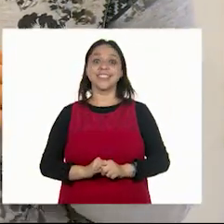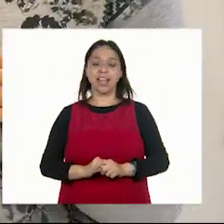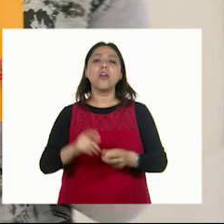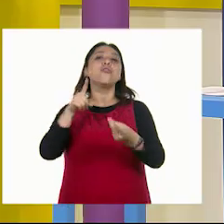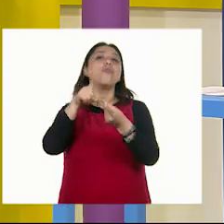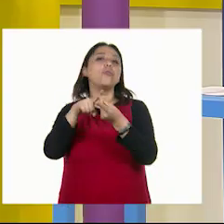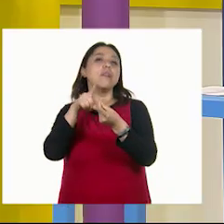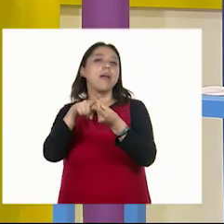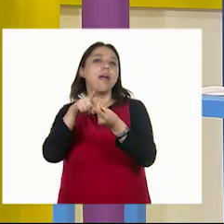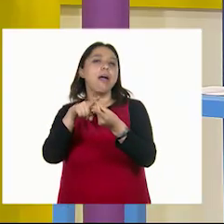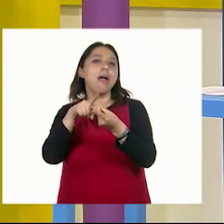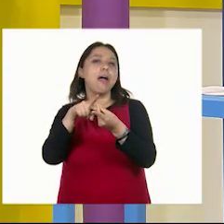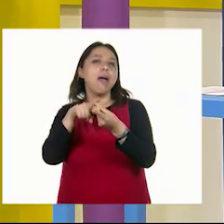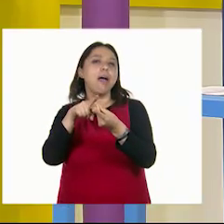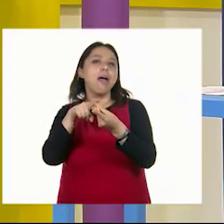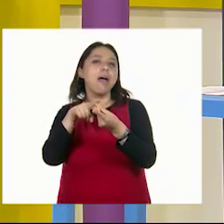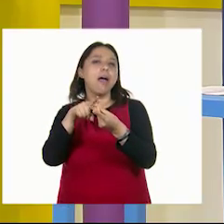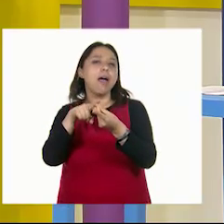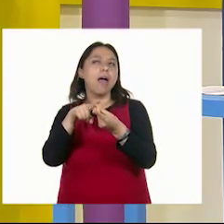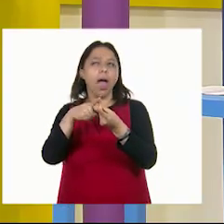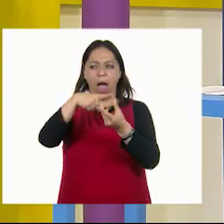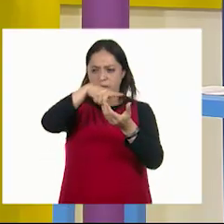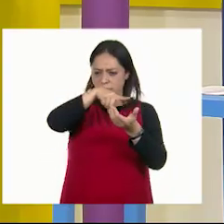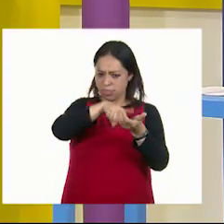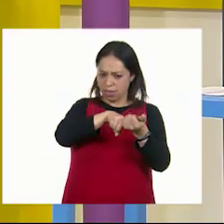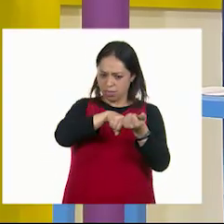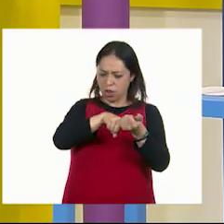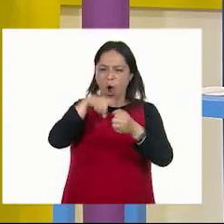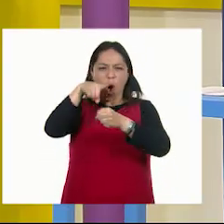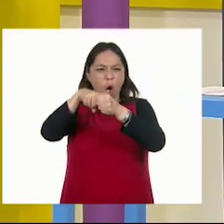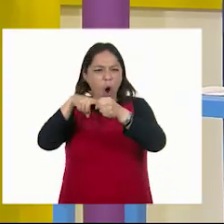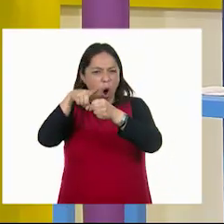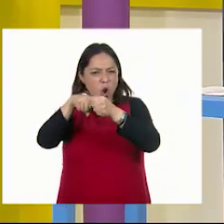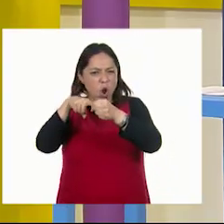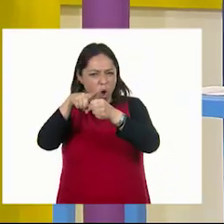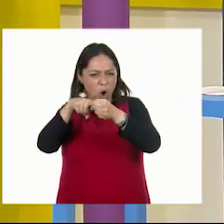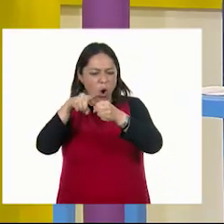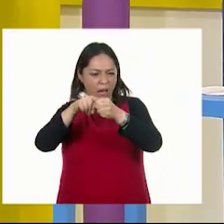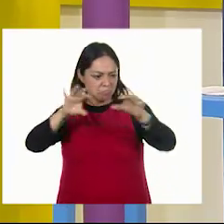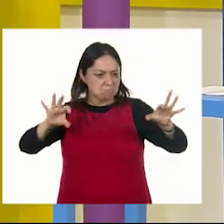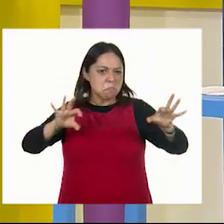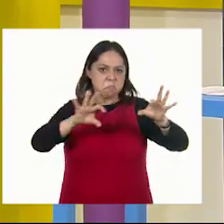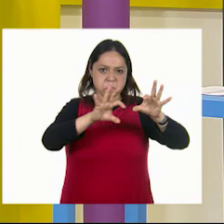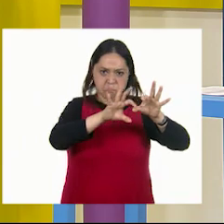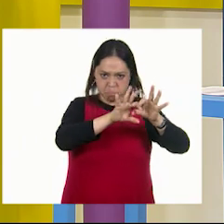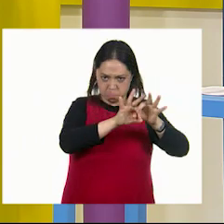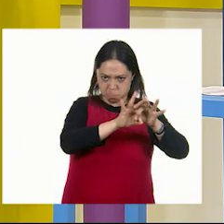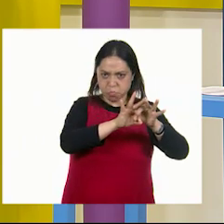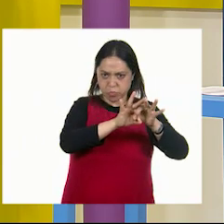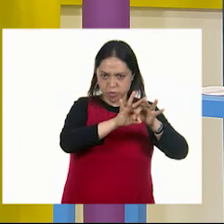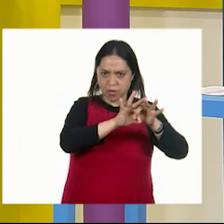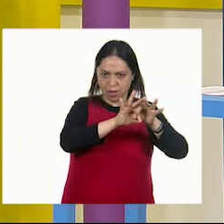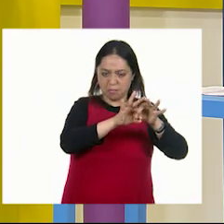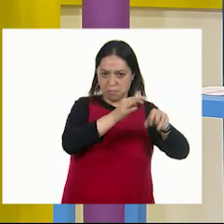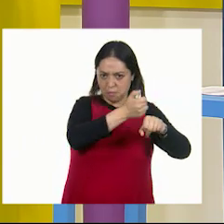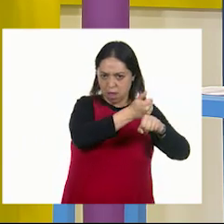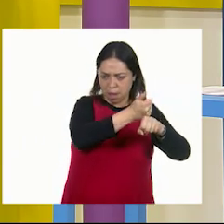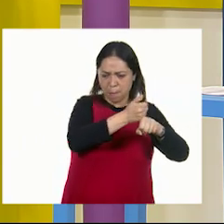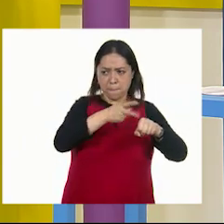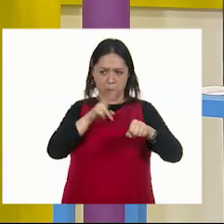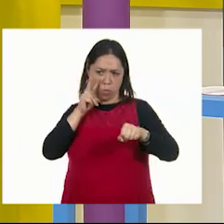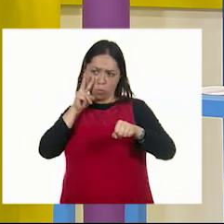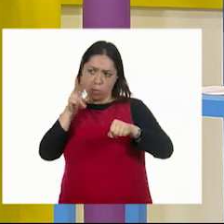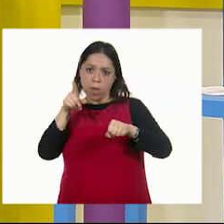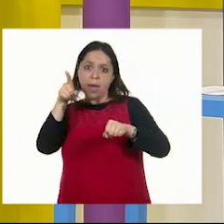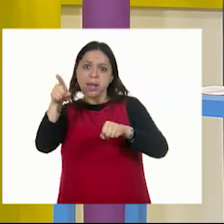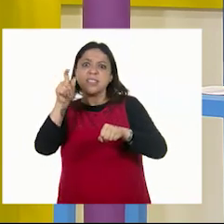maestra Lely? En cereales. ¡Ay! Se parece el color. Pero si ustedes observan bien, el queso también es